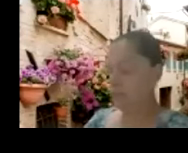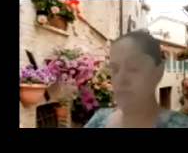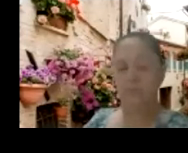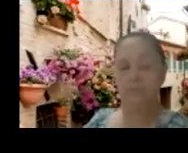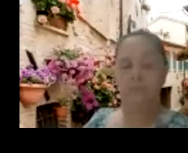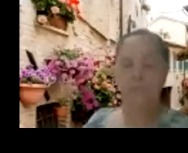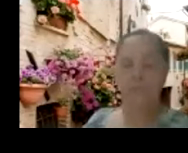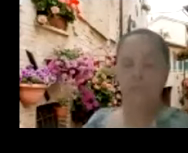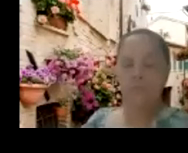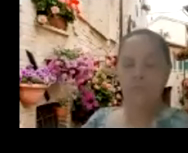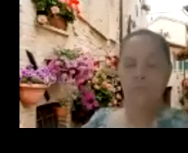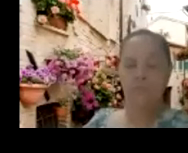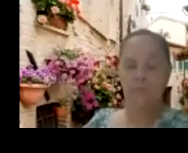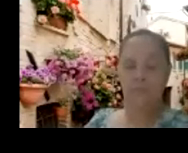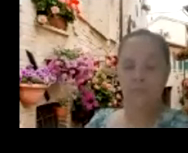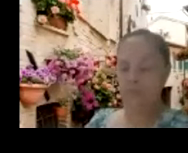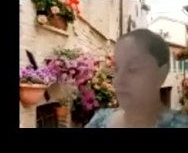que pues podamos